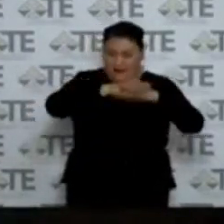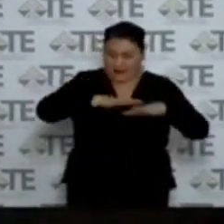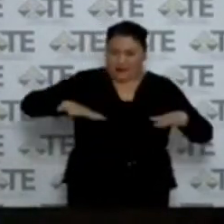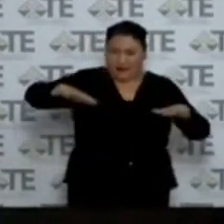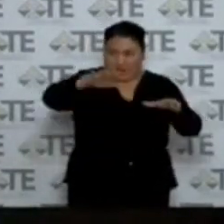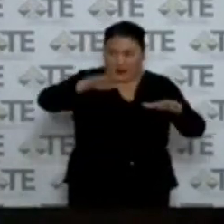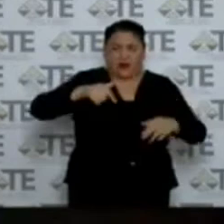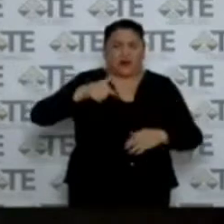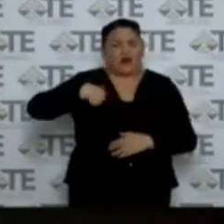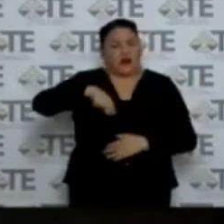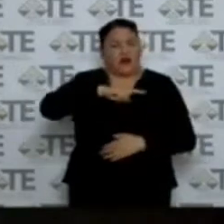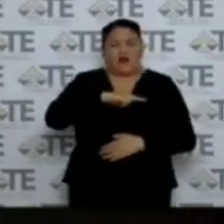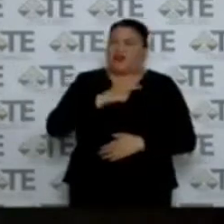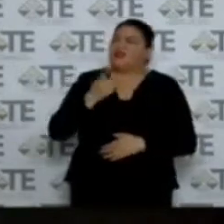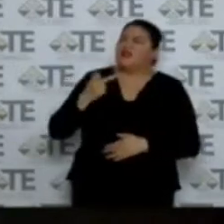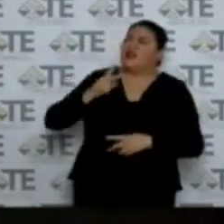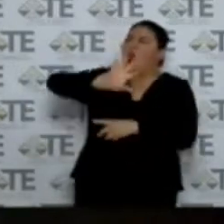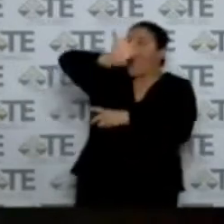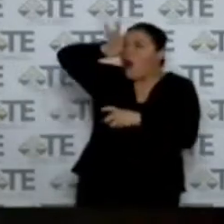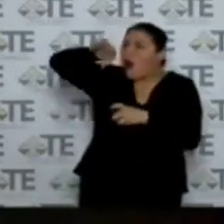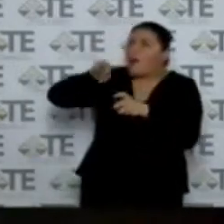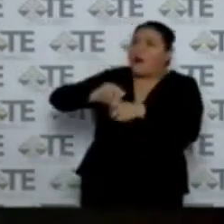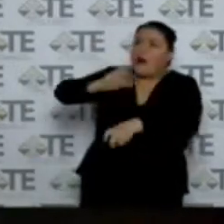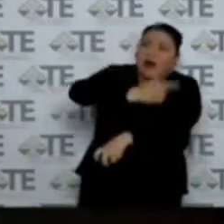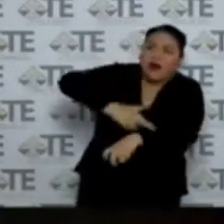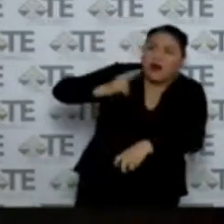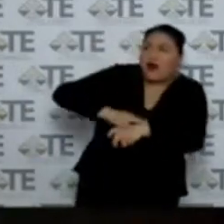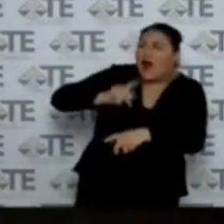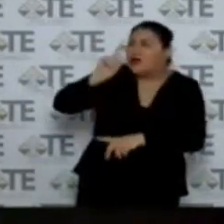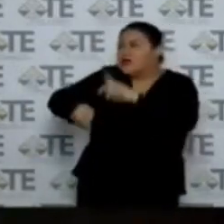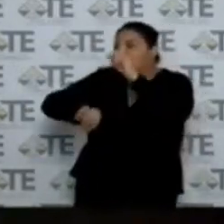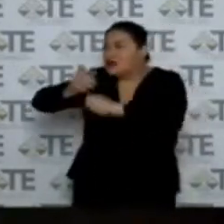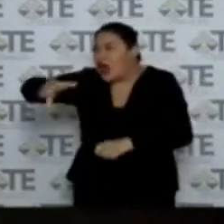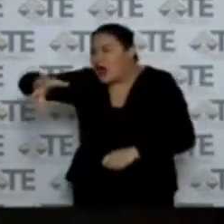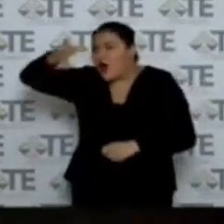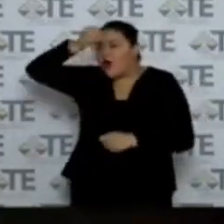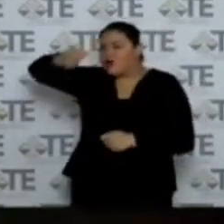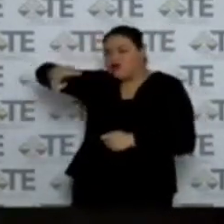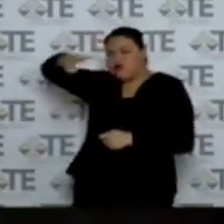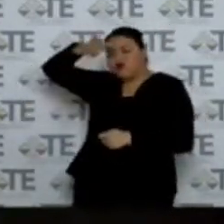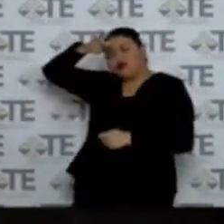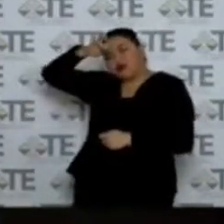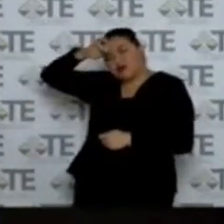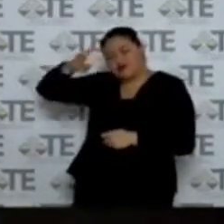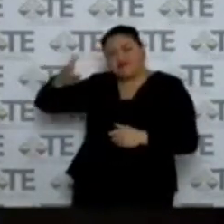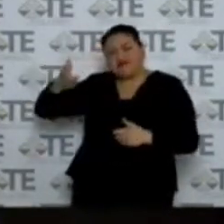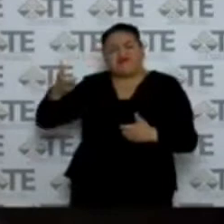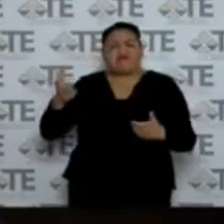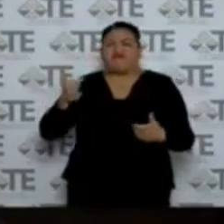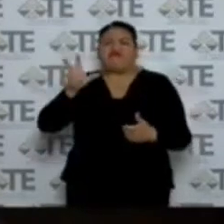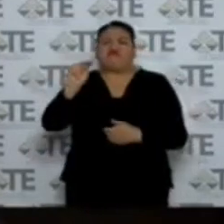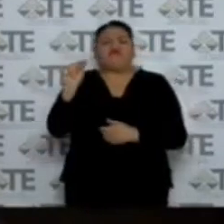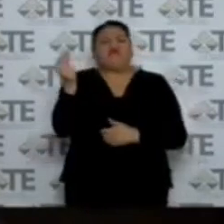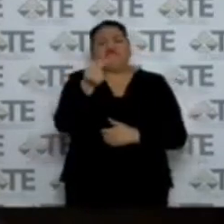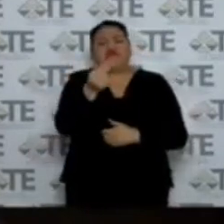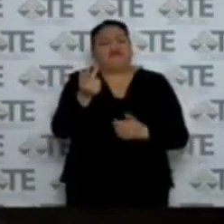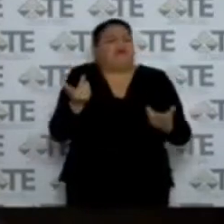conocer cómo se hacen todos los procesos o los procedimientos en tantas cosas de nuestro día a